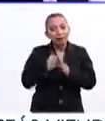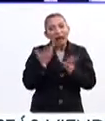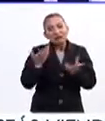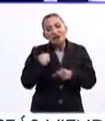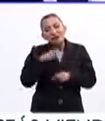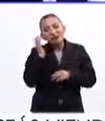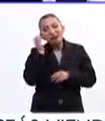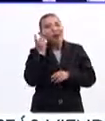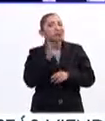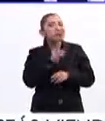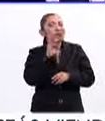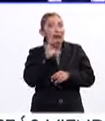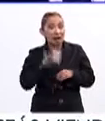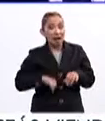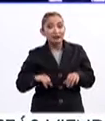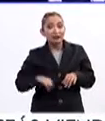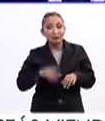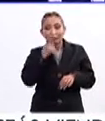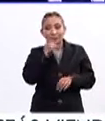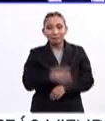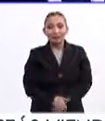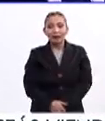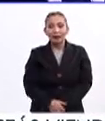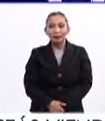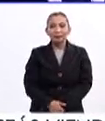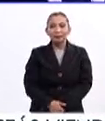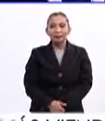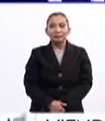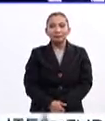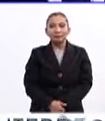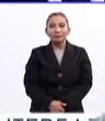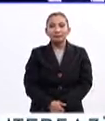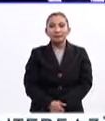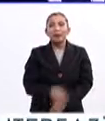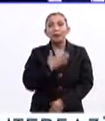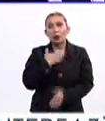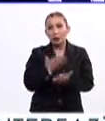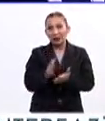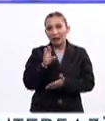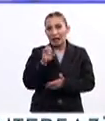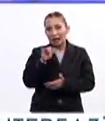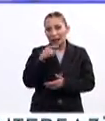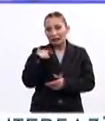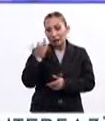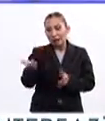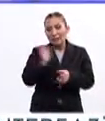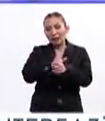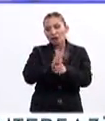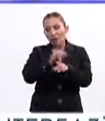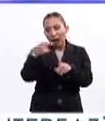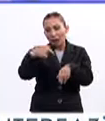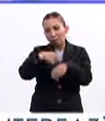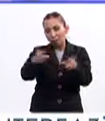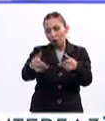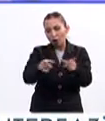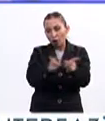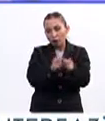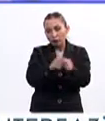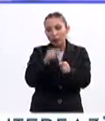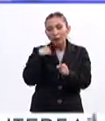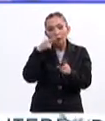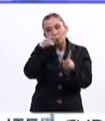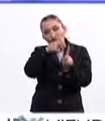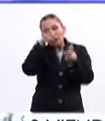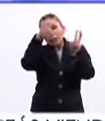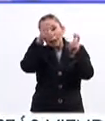hacer nuestros pininos, ¿no? Pues interesantísimo lo que nos acabas de comentar, sin duda. Sí, y bueno, además, Elena, con este corto, pues le diste a muchos